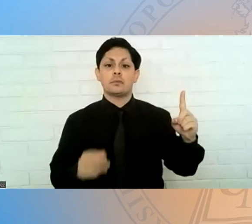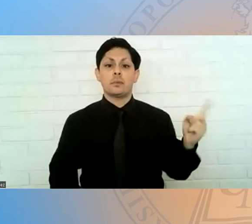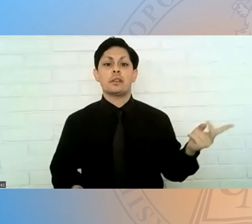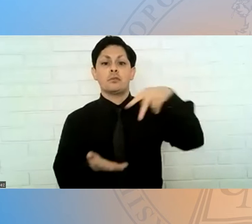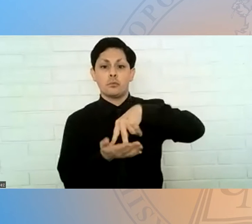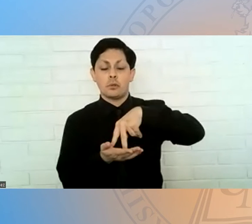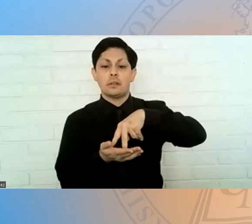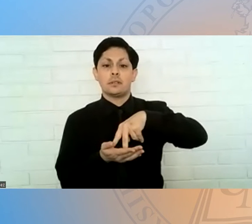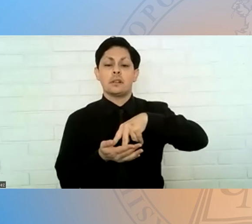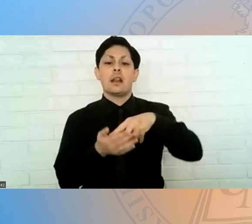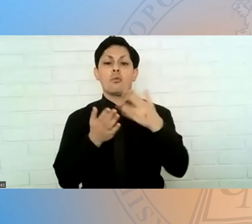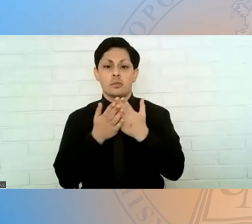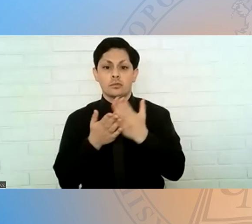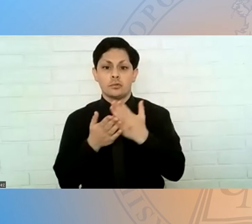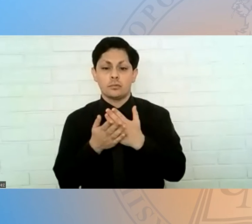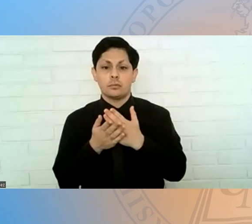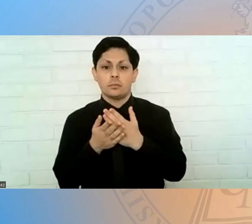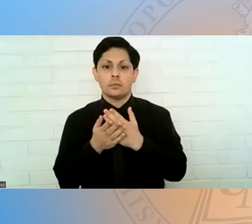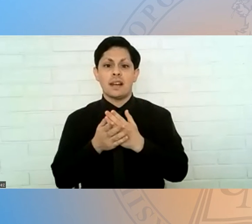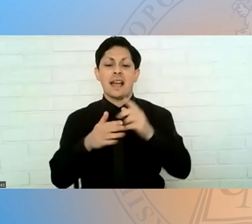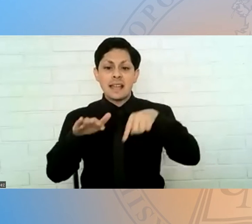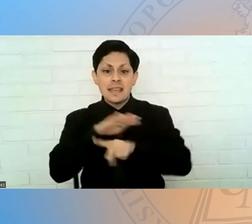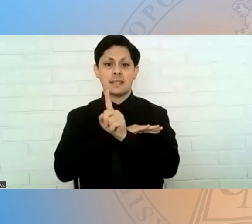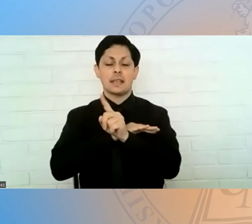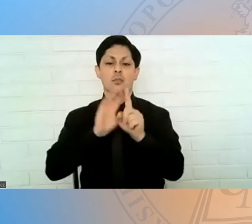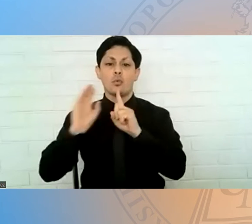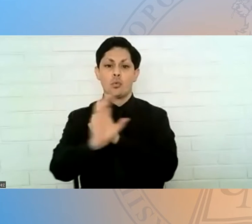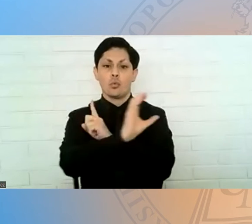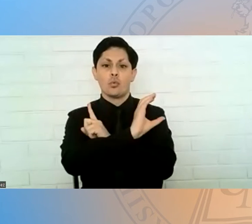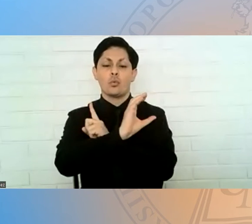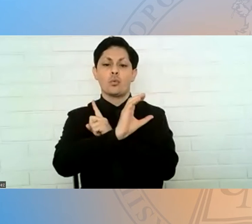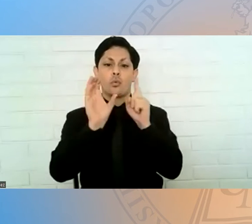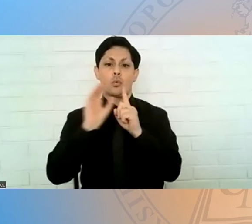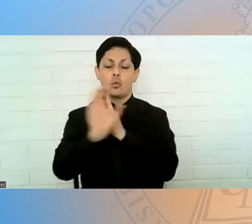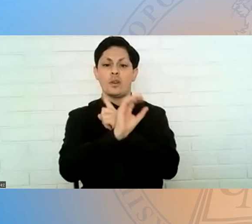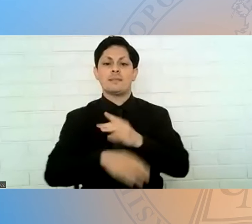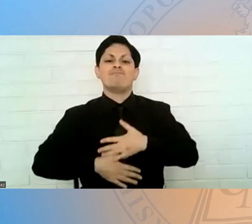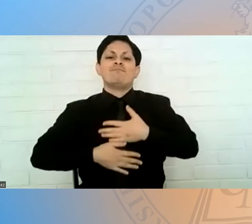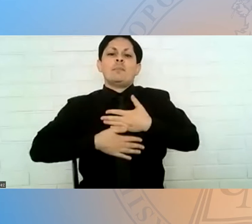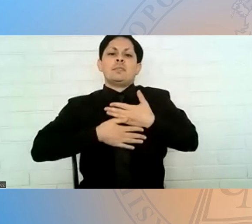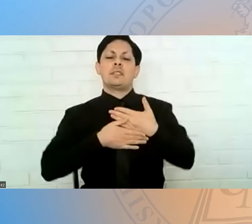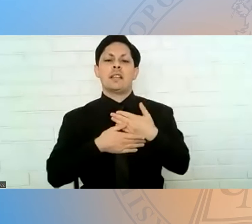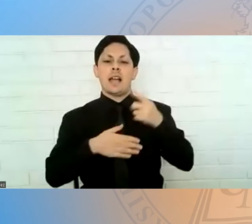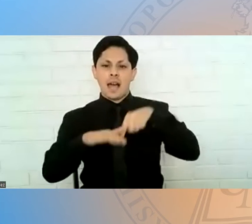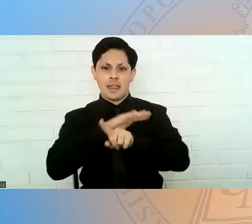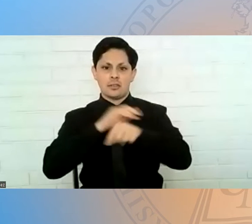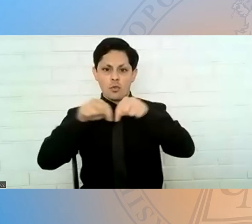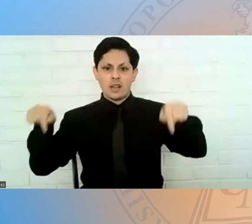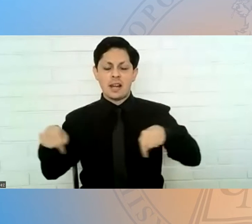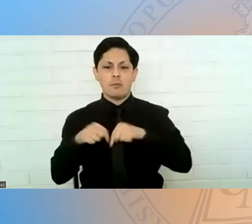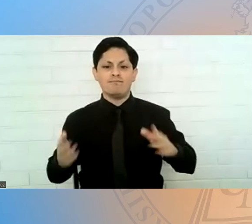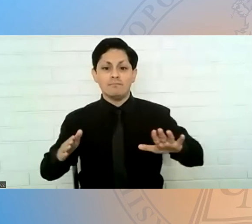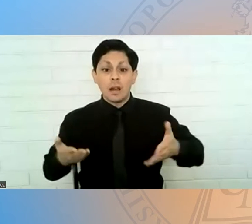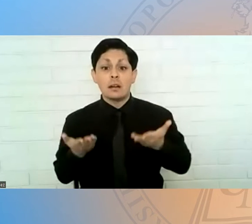elementos primordiales como la interculturalidad y las emociones en el aula, con lo que buscó promover el